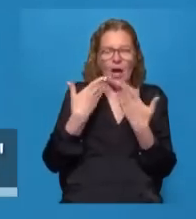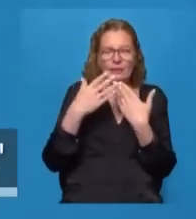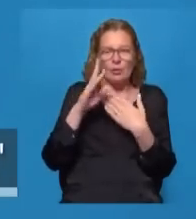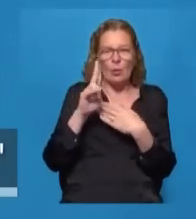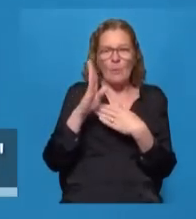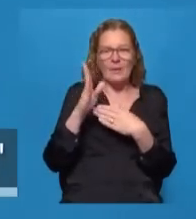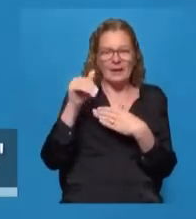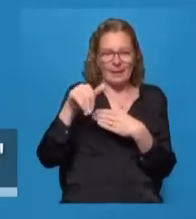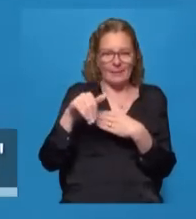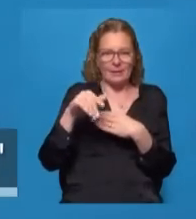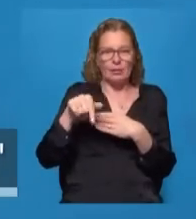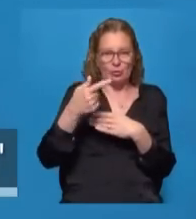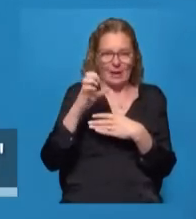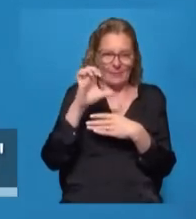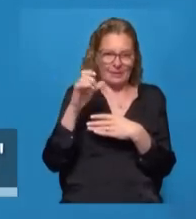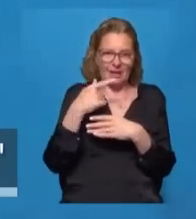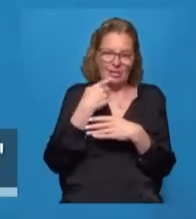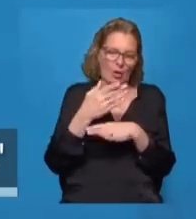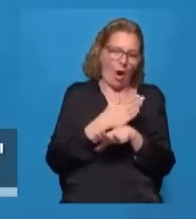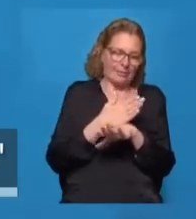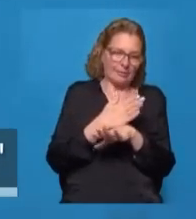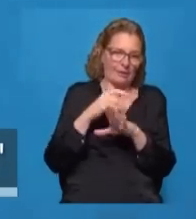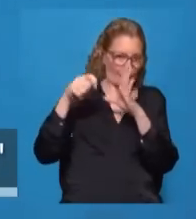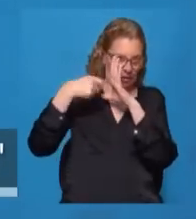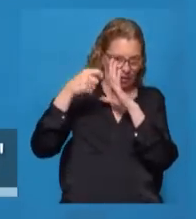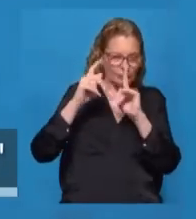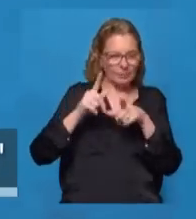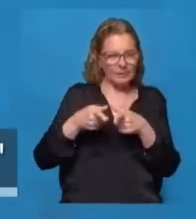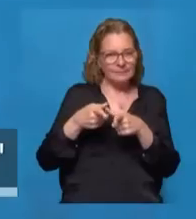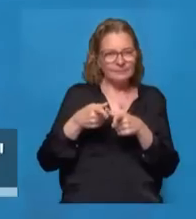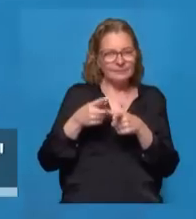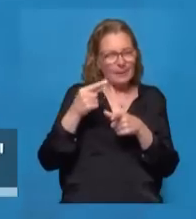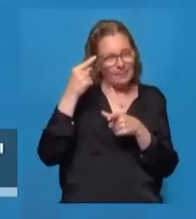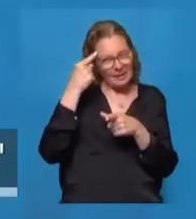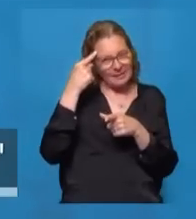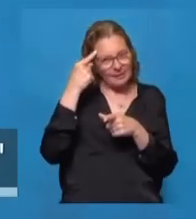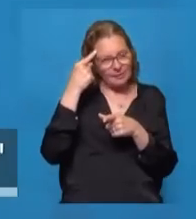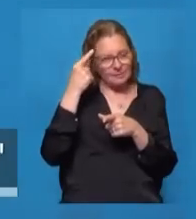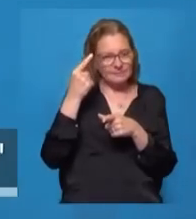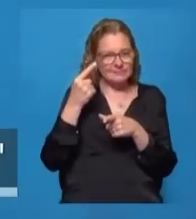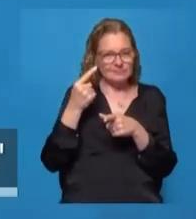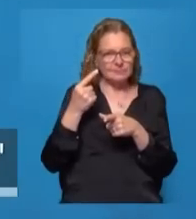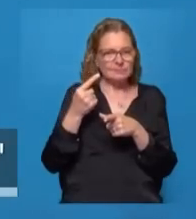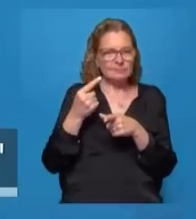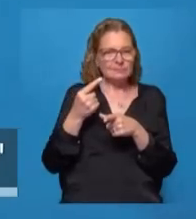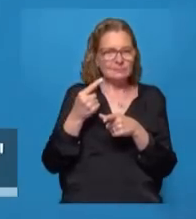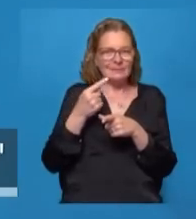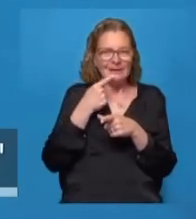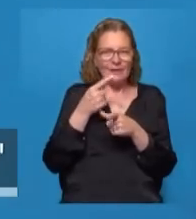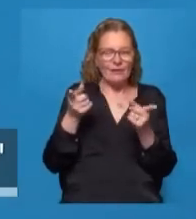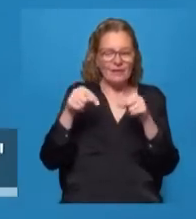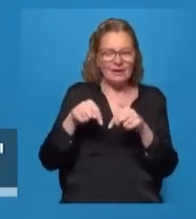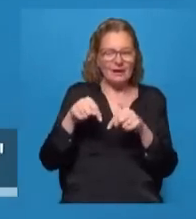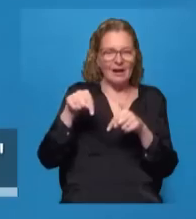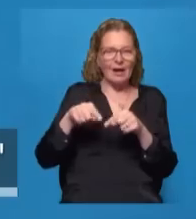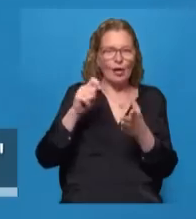pero estoy hablando de las que nombré antes están orientadas vienen y se instalan